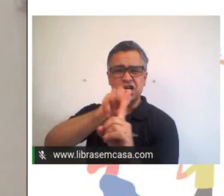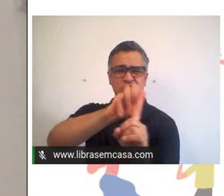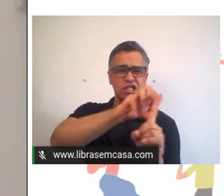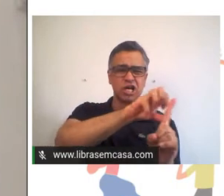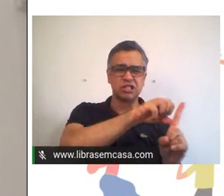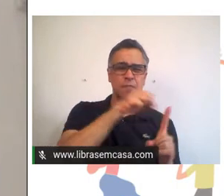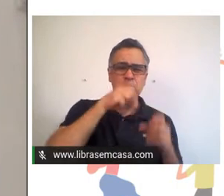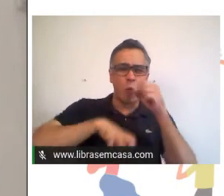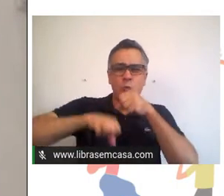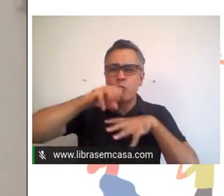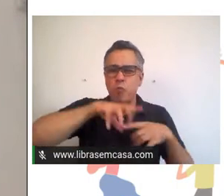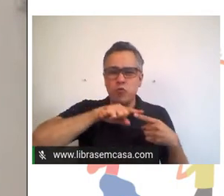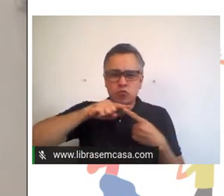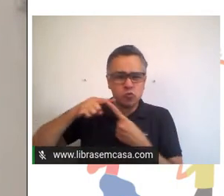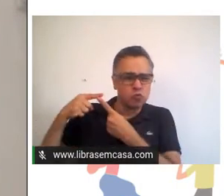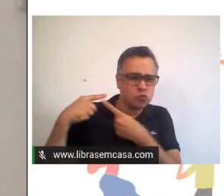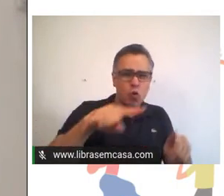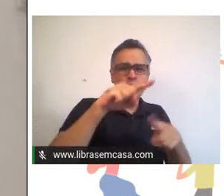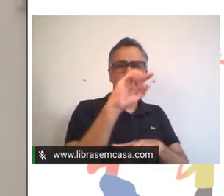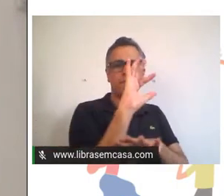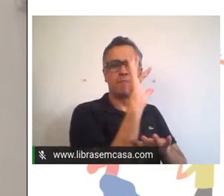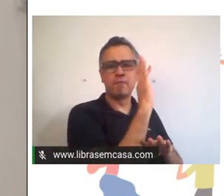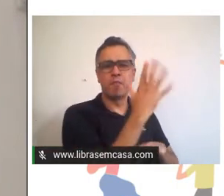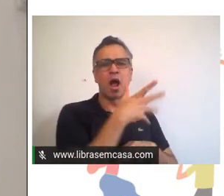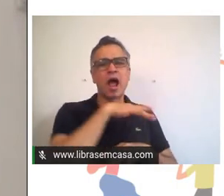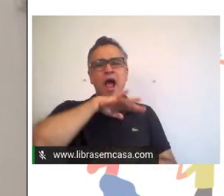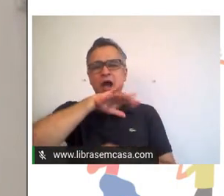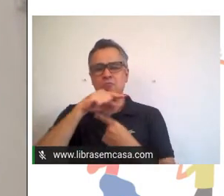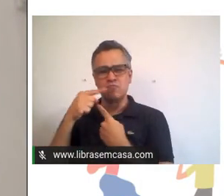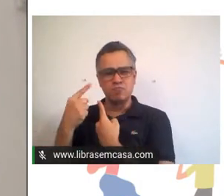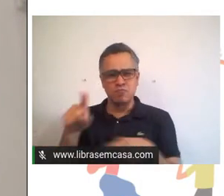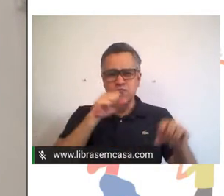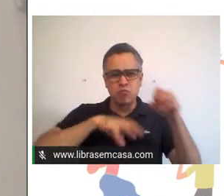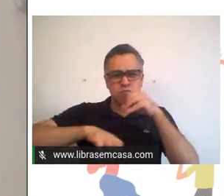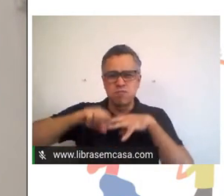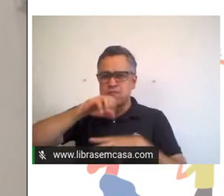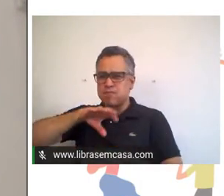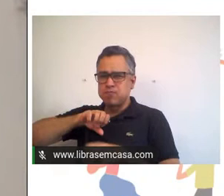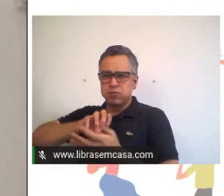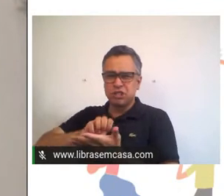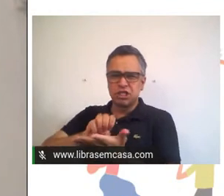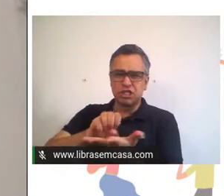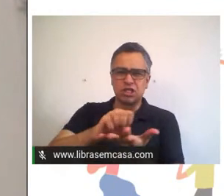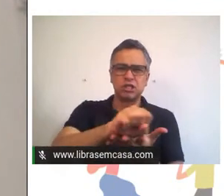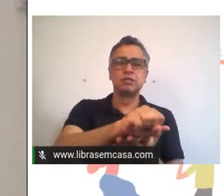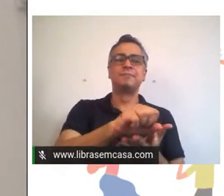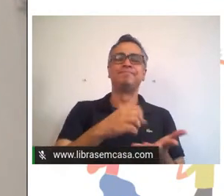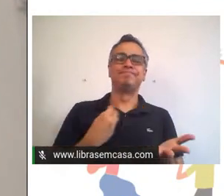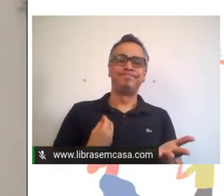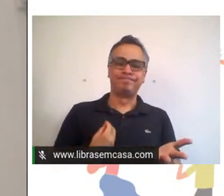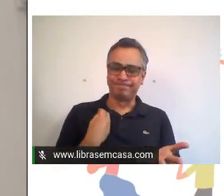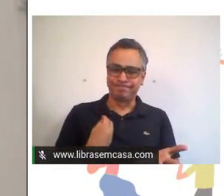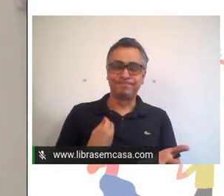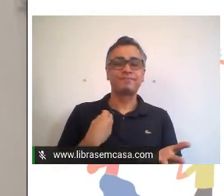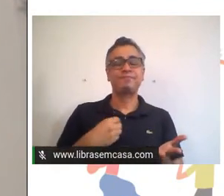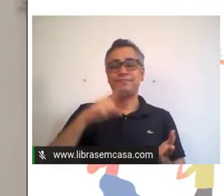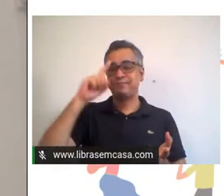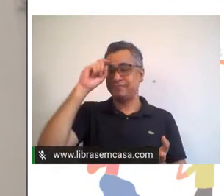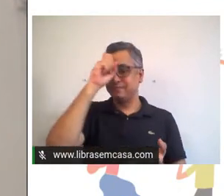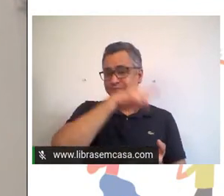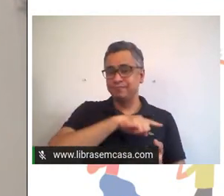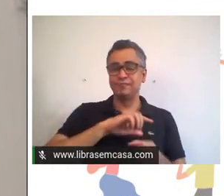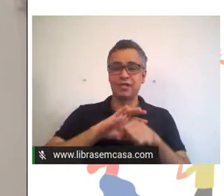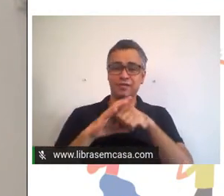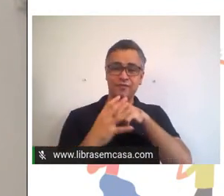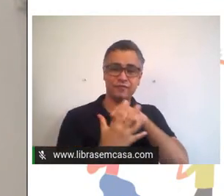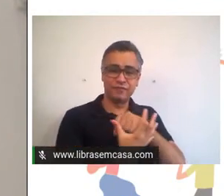naturaleza en general y con los animales en particular. Estamos viviendo los efectos de un virus zoonótico.